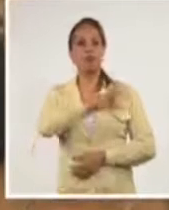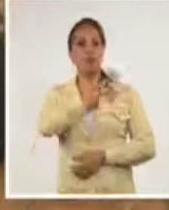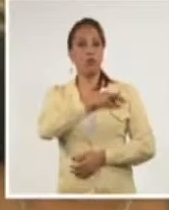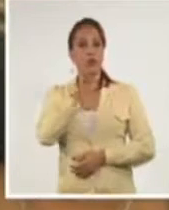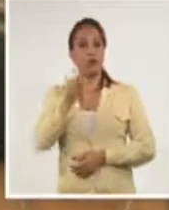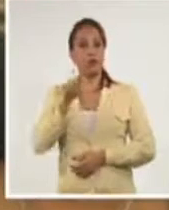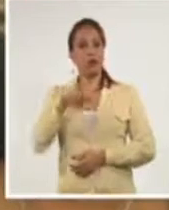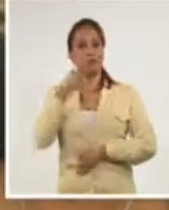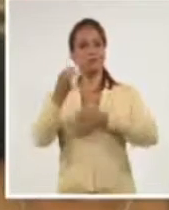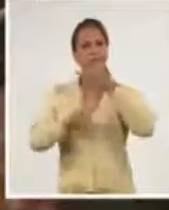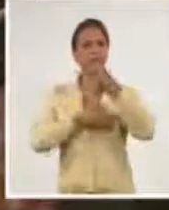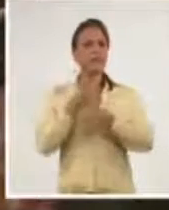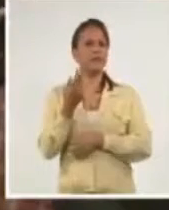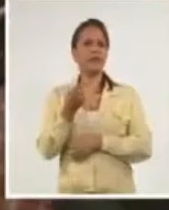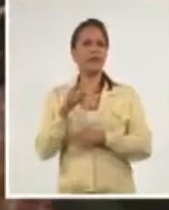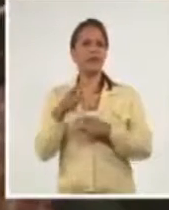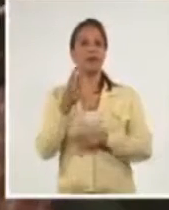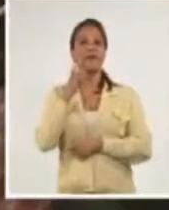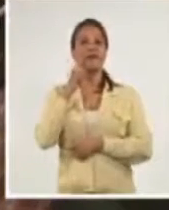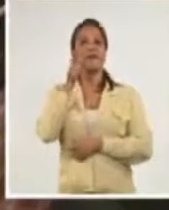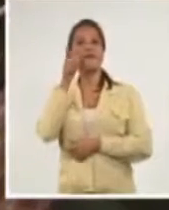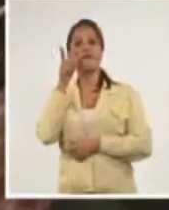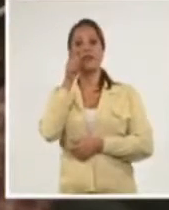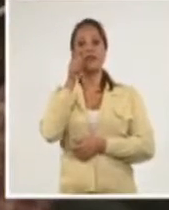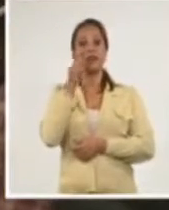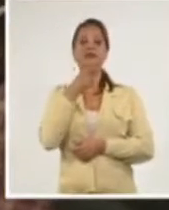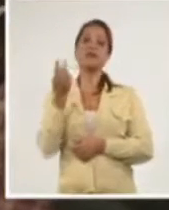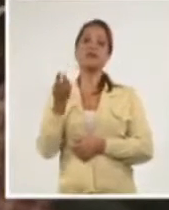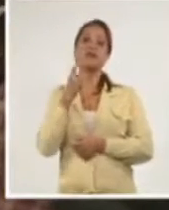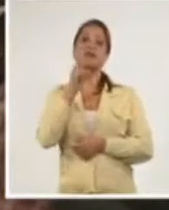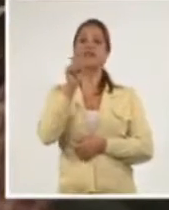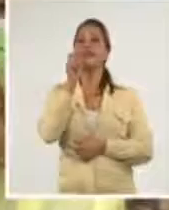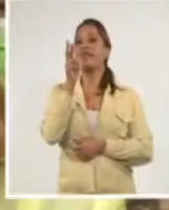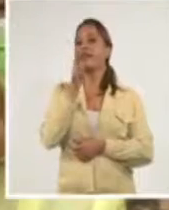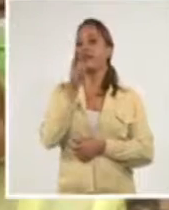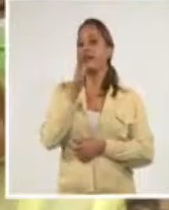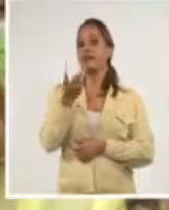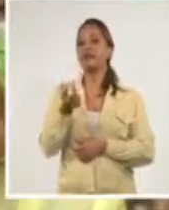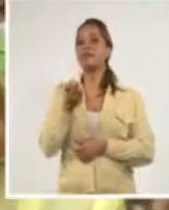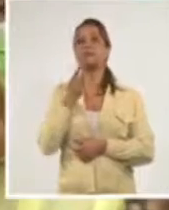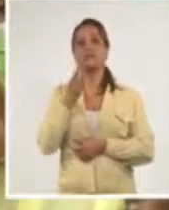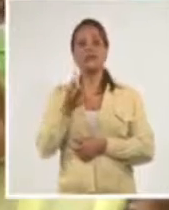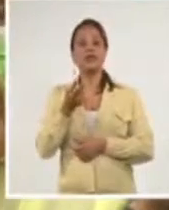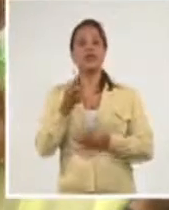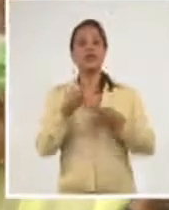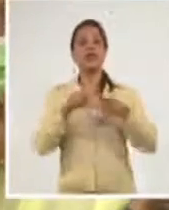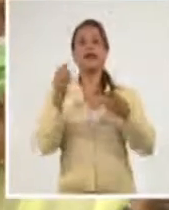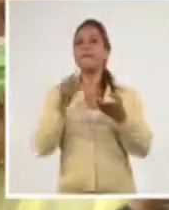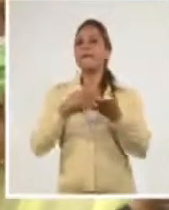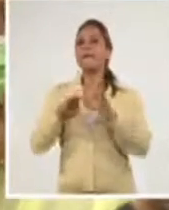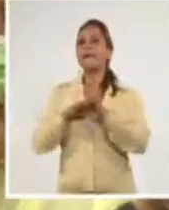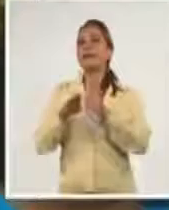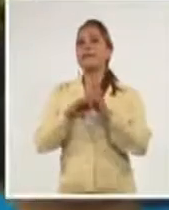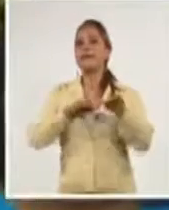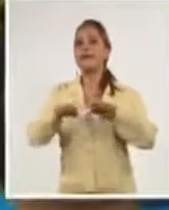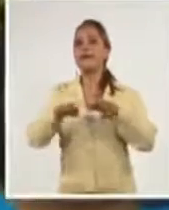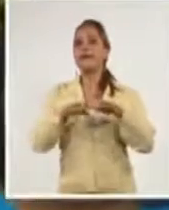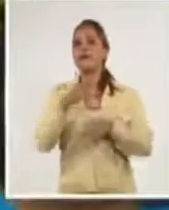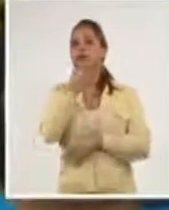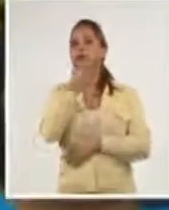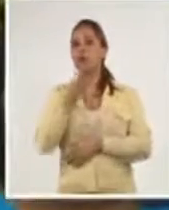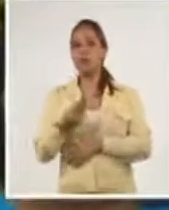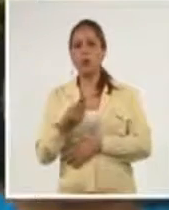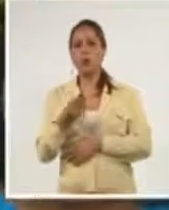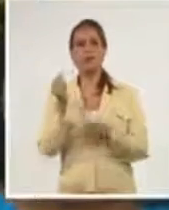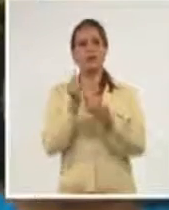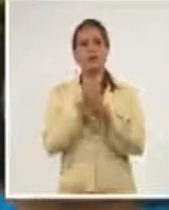abordaron la necesidad de la vigilancia revolucionaria, de la preparación de los jóvenes, el estudio sociopolítico de las comunidades y garantizar